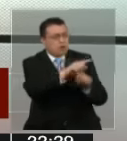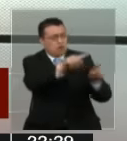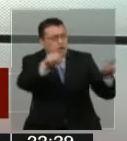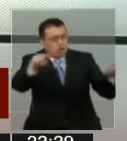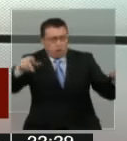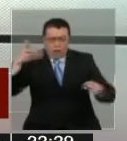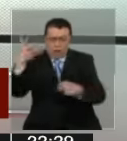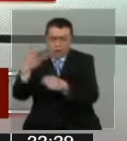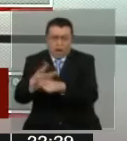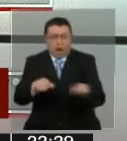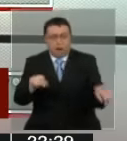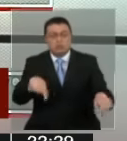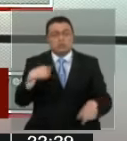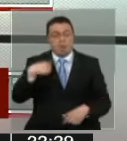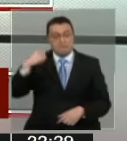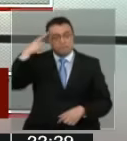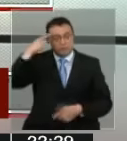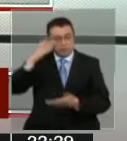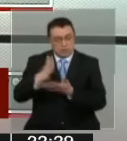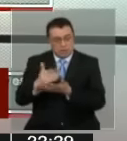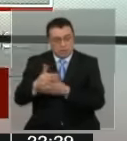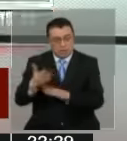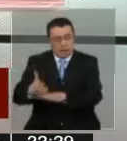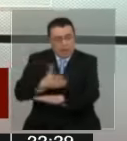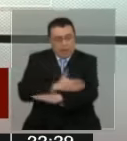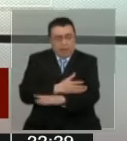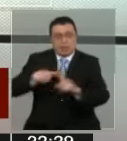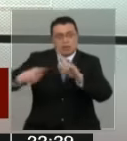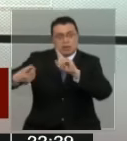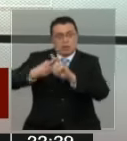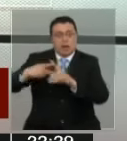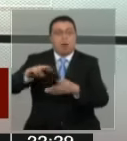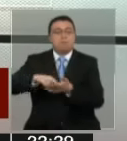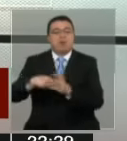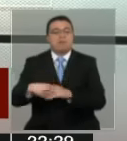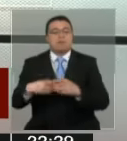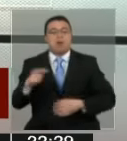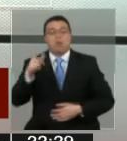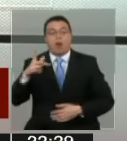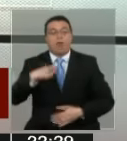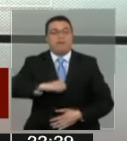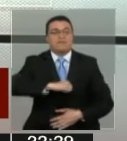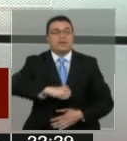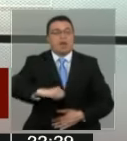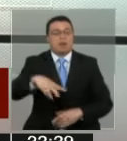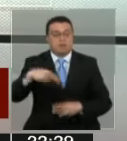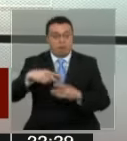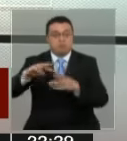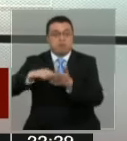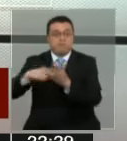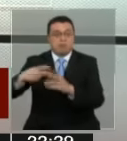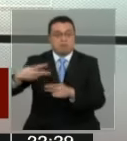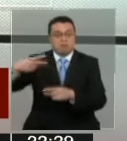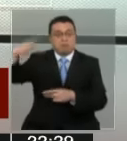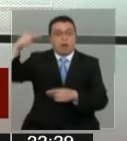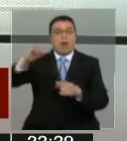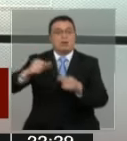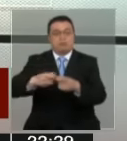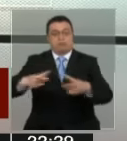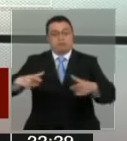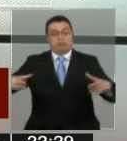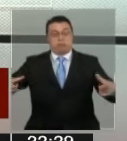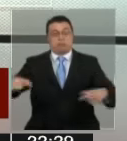esta emergencia ya pensando en cómo vamos a enfrentar el problema para evitar que la crisis se extienda? No es